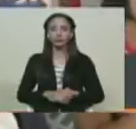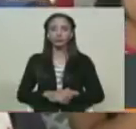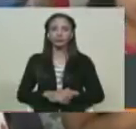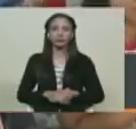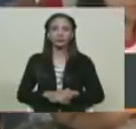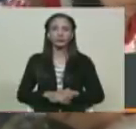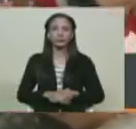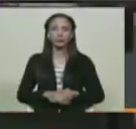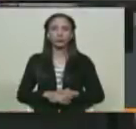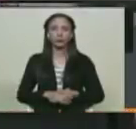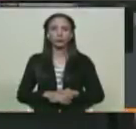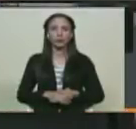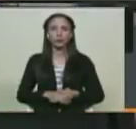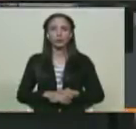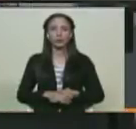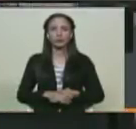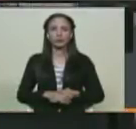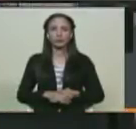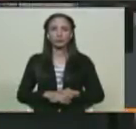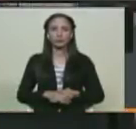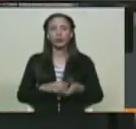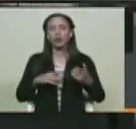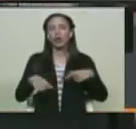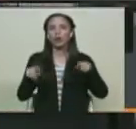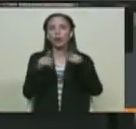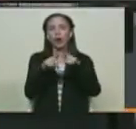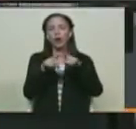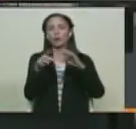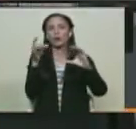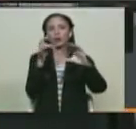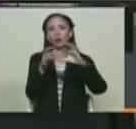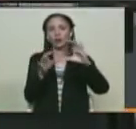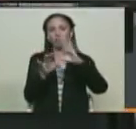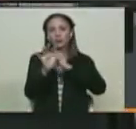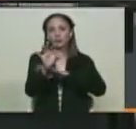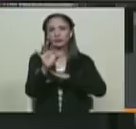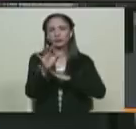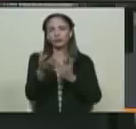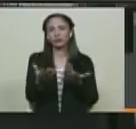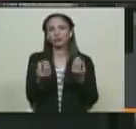Igualmente, por el carné de la patria,